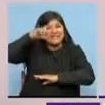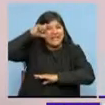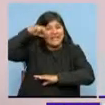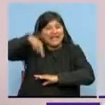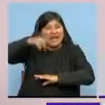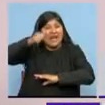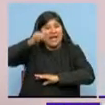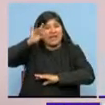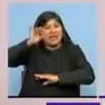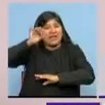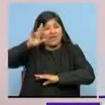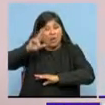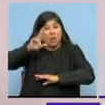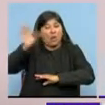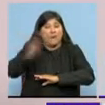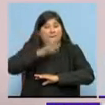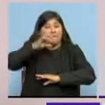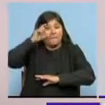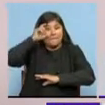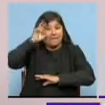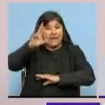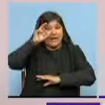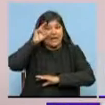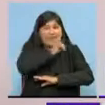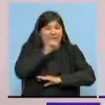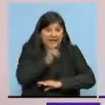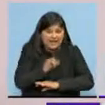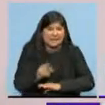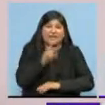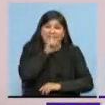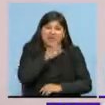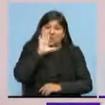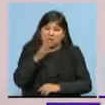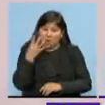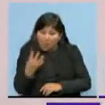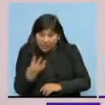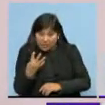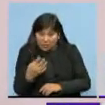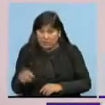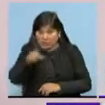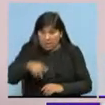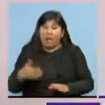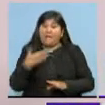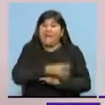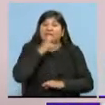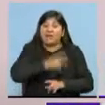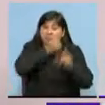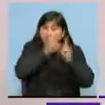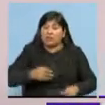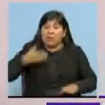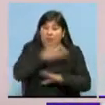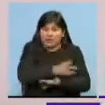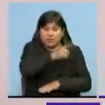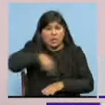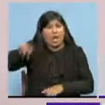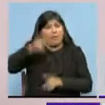154 anote porque ahí la persona que tenga problemas no le van a cobrar no está totalmente gratuita para consumirse